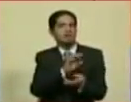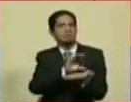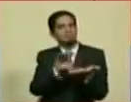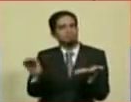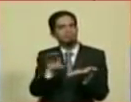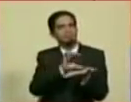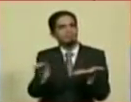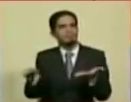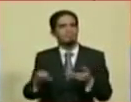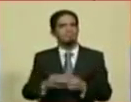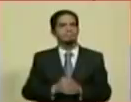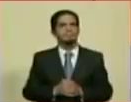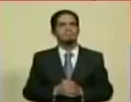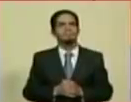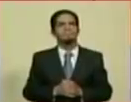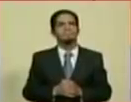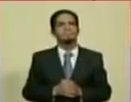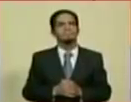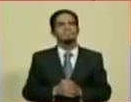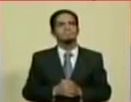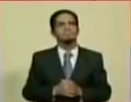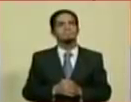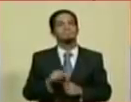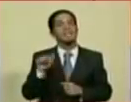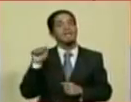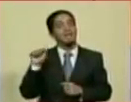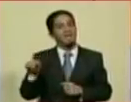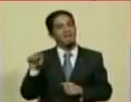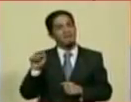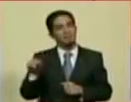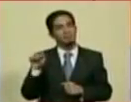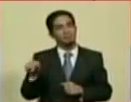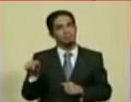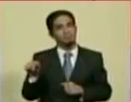del BANDES. Esto evidentemente,